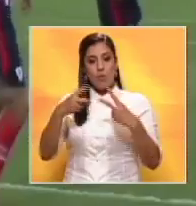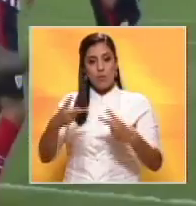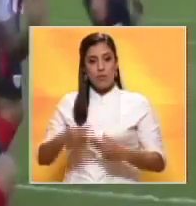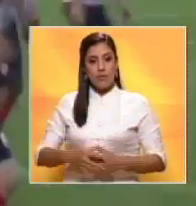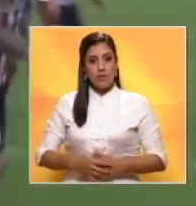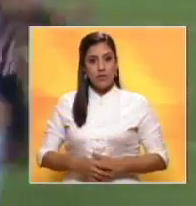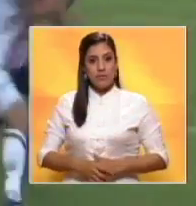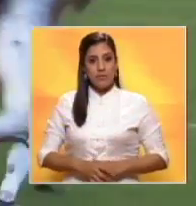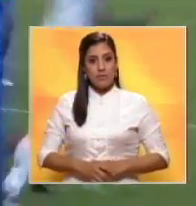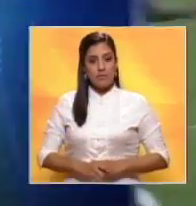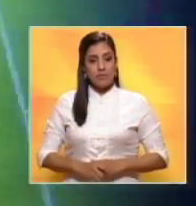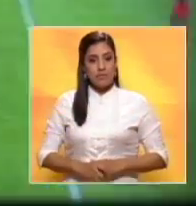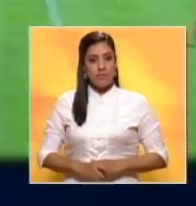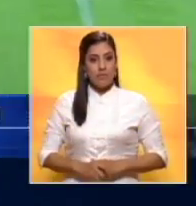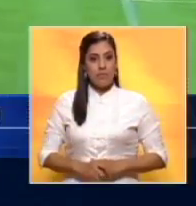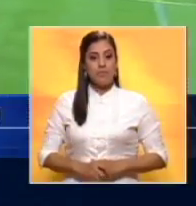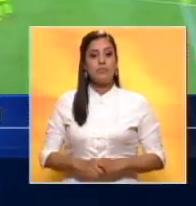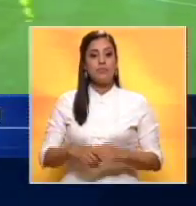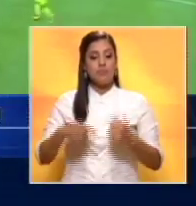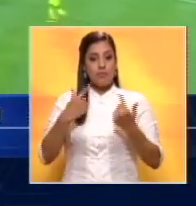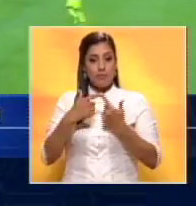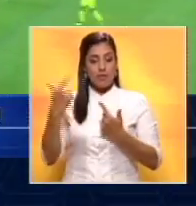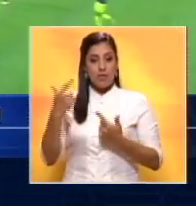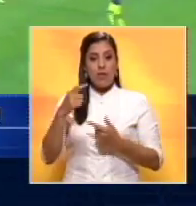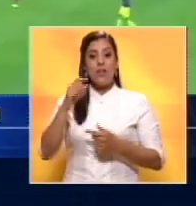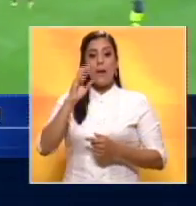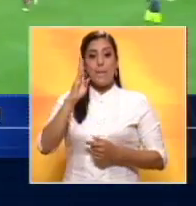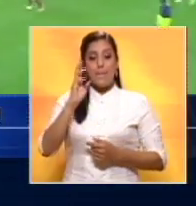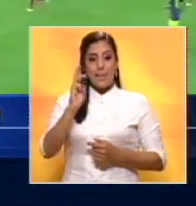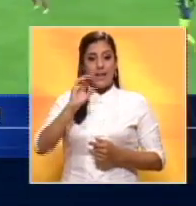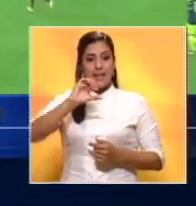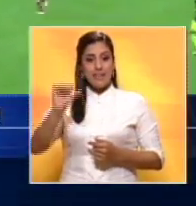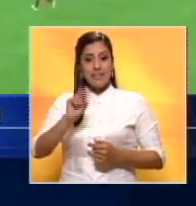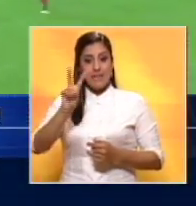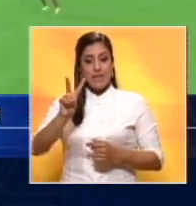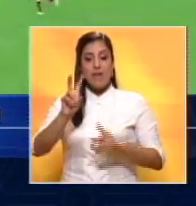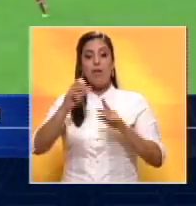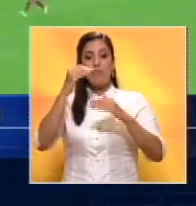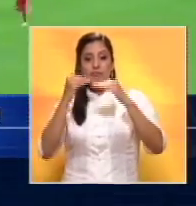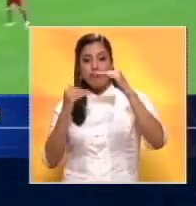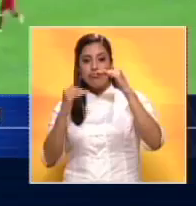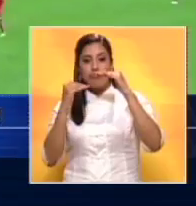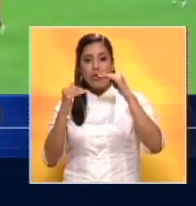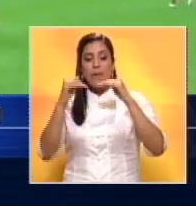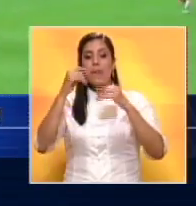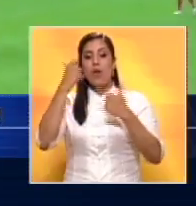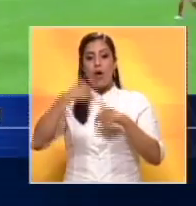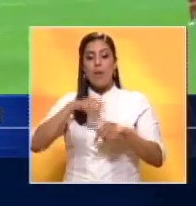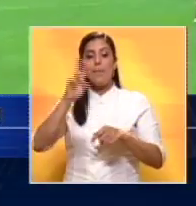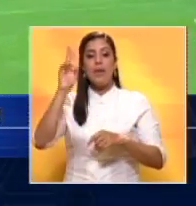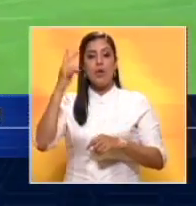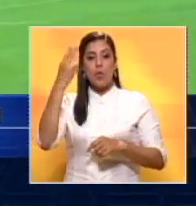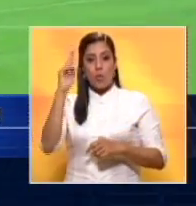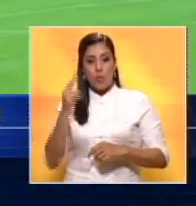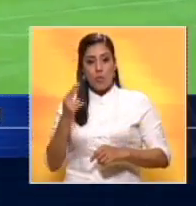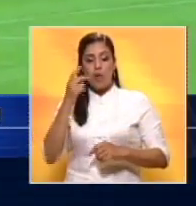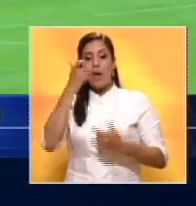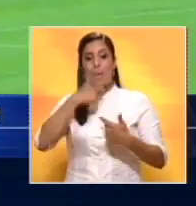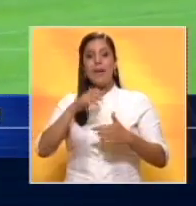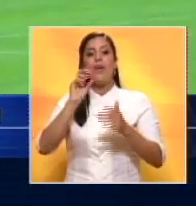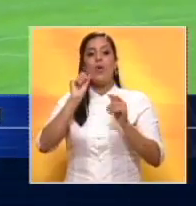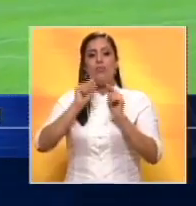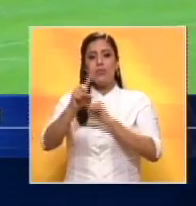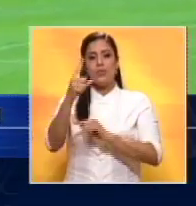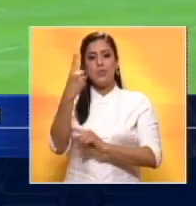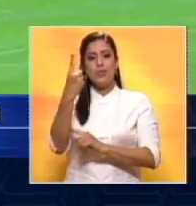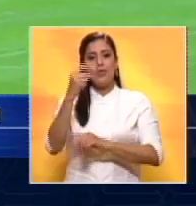Vizcaínos. En Verviers, el PSV Eindhoven derrotó por la mínima diferencia al Sion. El uruguayo Gastón Pereiro anotó el